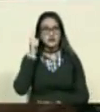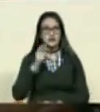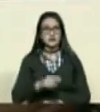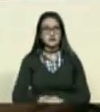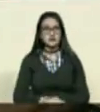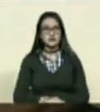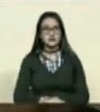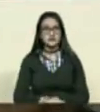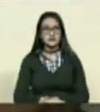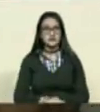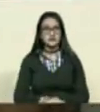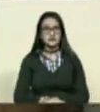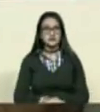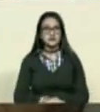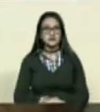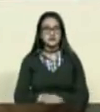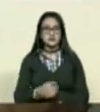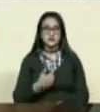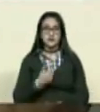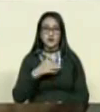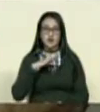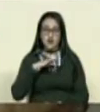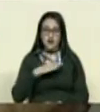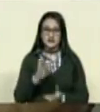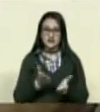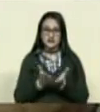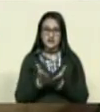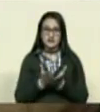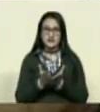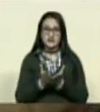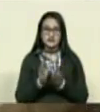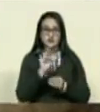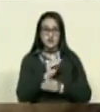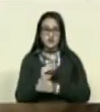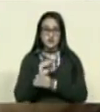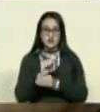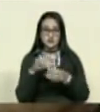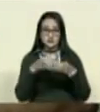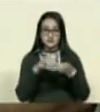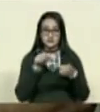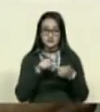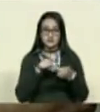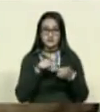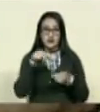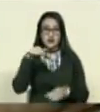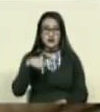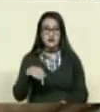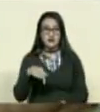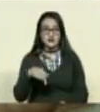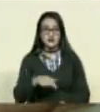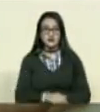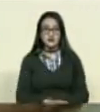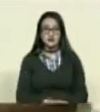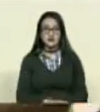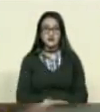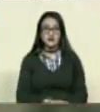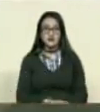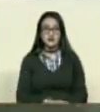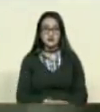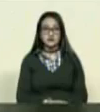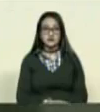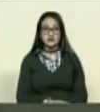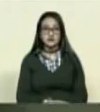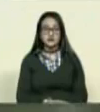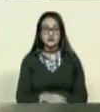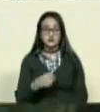cadete Márquez Pinto Bárbara. Me encuentro desempeñando el servicio de cuartelera del módulo 1 de esta alma mater, mi comandante jefe. Muy bien. Bárbara, ¿de dónde es?